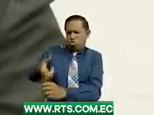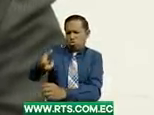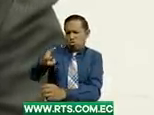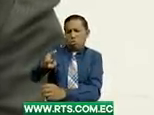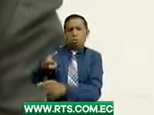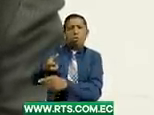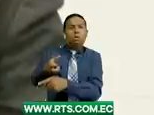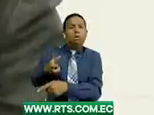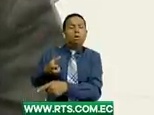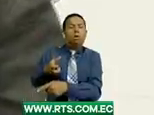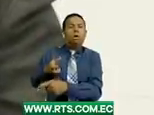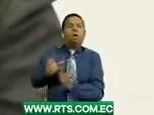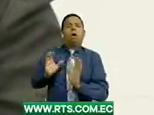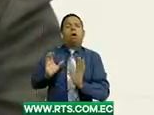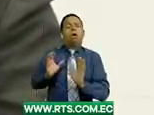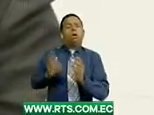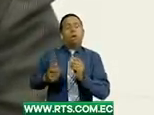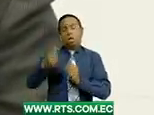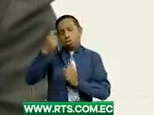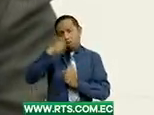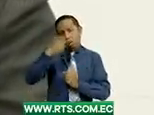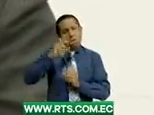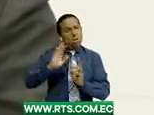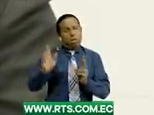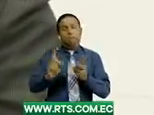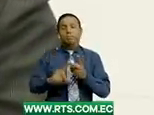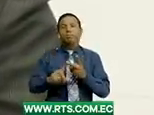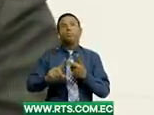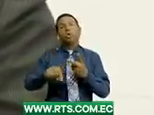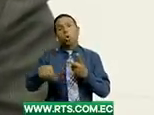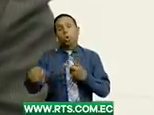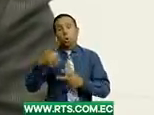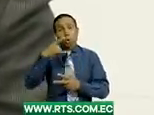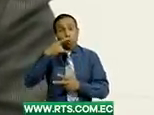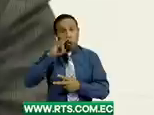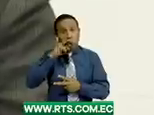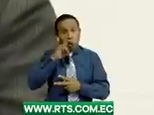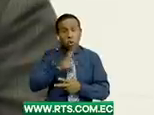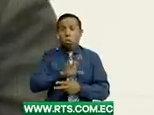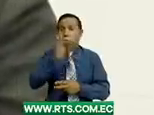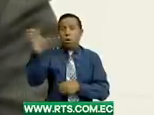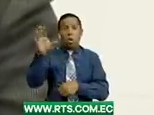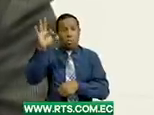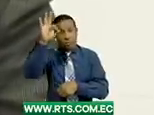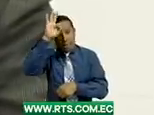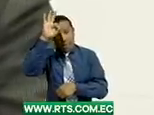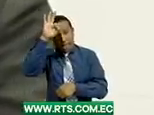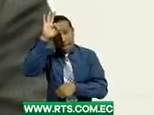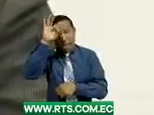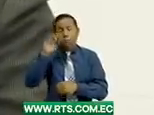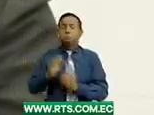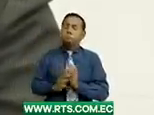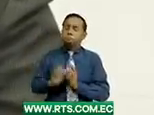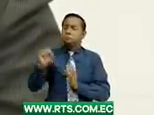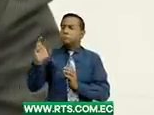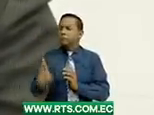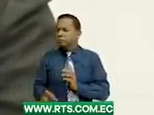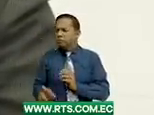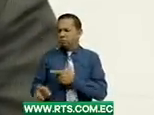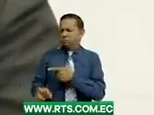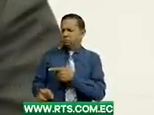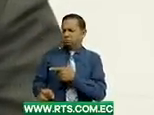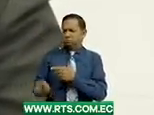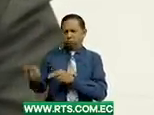de una influenza B. Y el otro caso es un niño que fue al Hospital del Sur, ¿no? Y una vez más se ha confirmado que no se